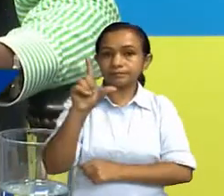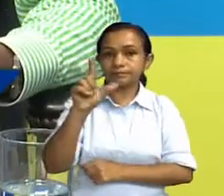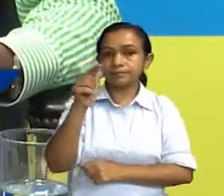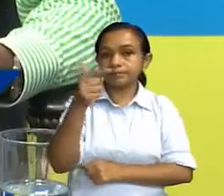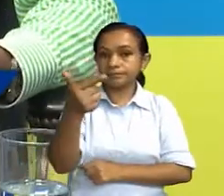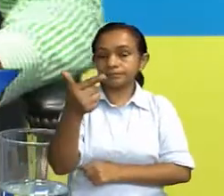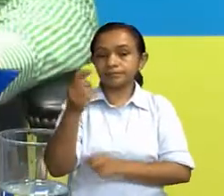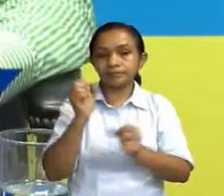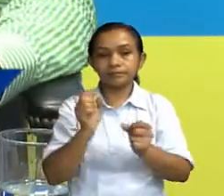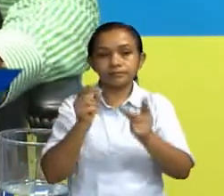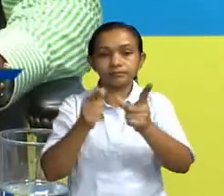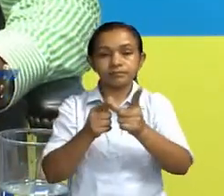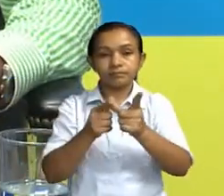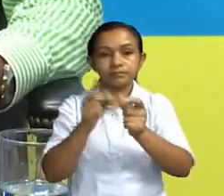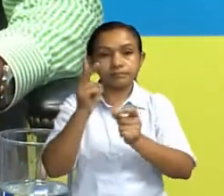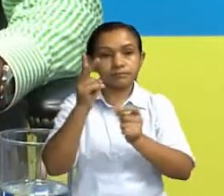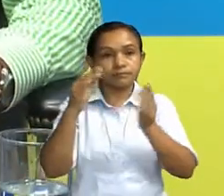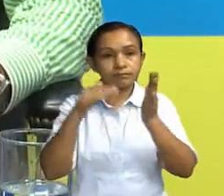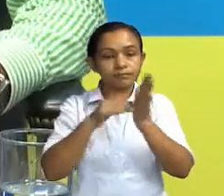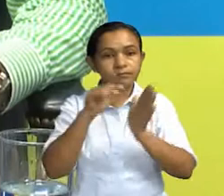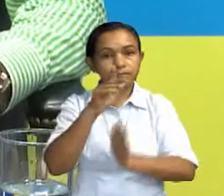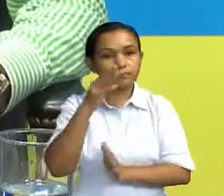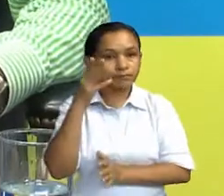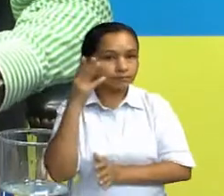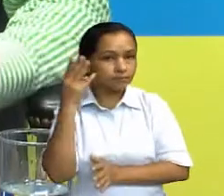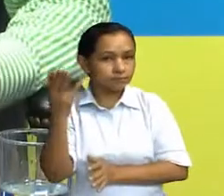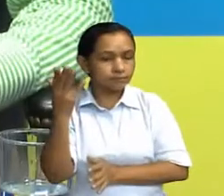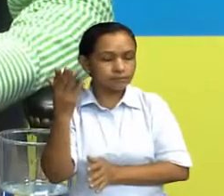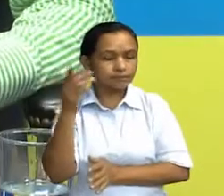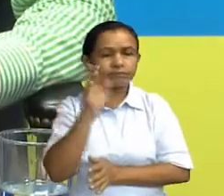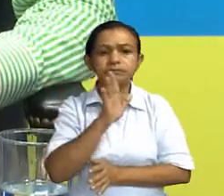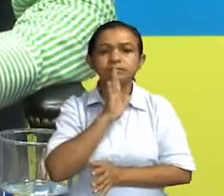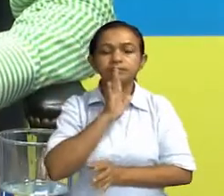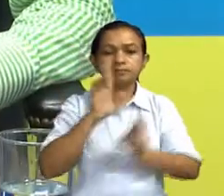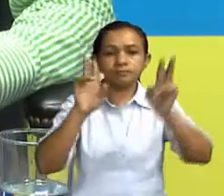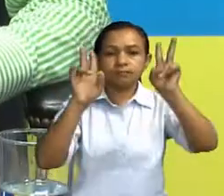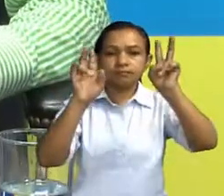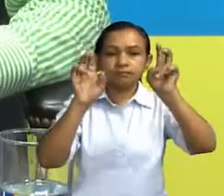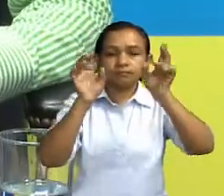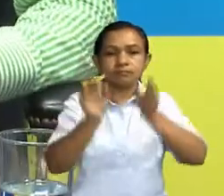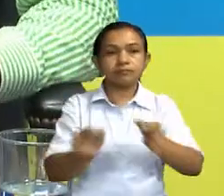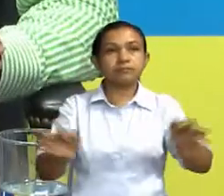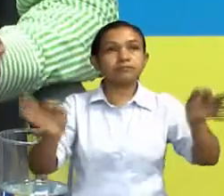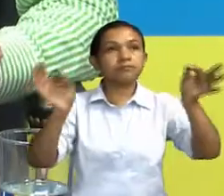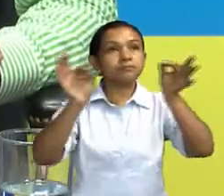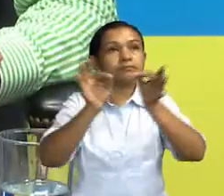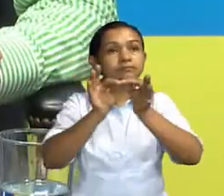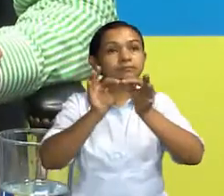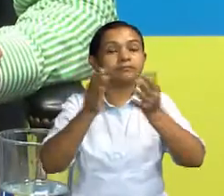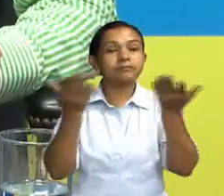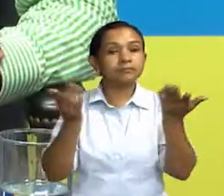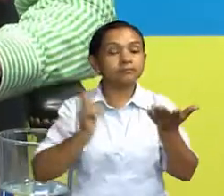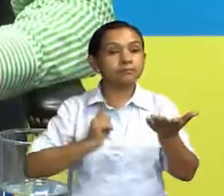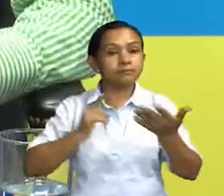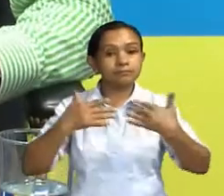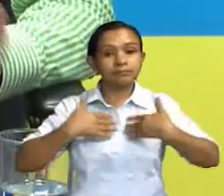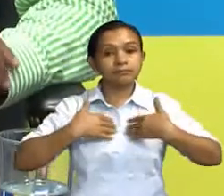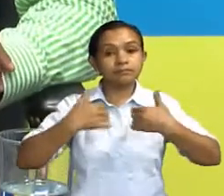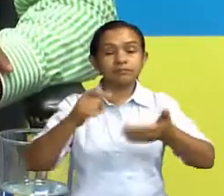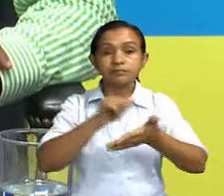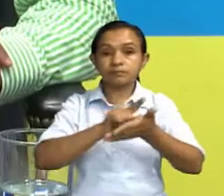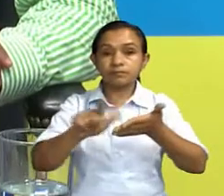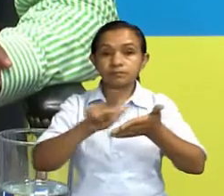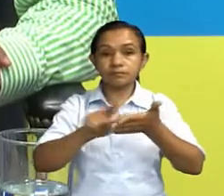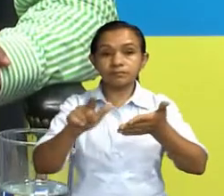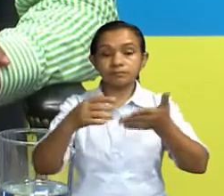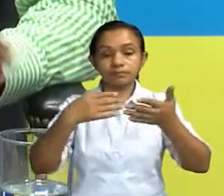de octubre del año 2019, vamos a estar tocando un tema muy interesante que tiene que ver con la salud, la higiene